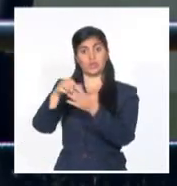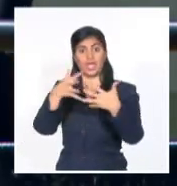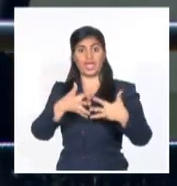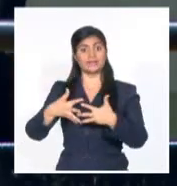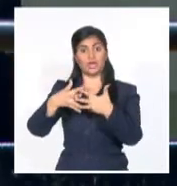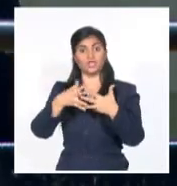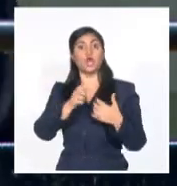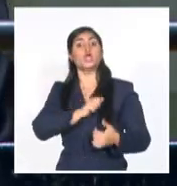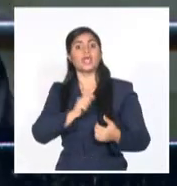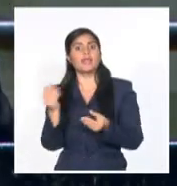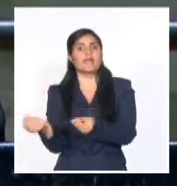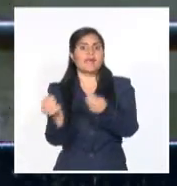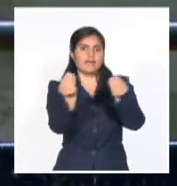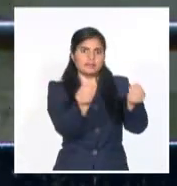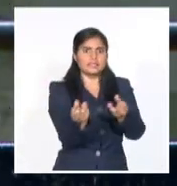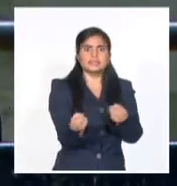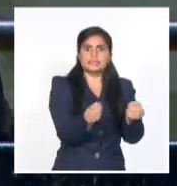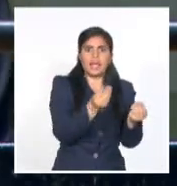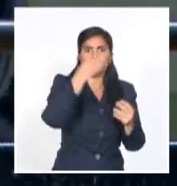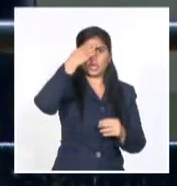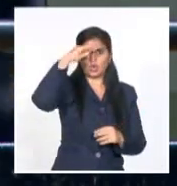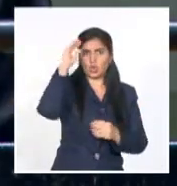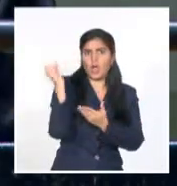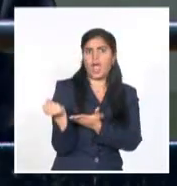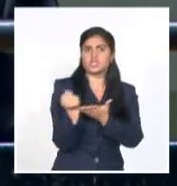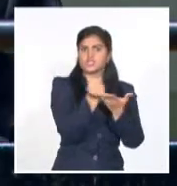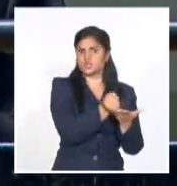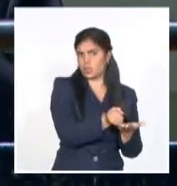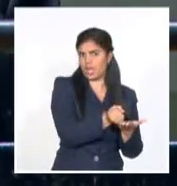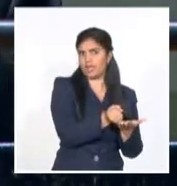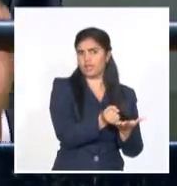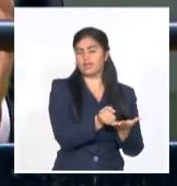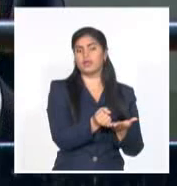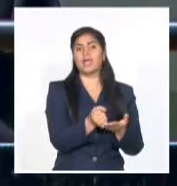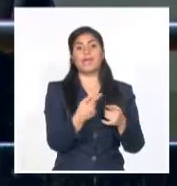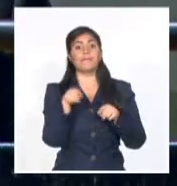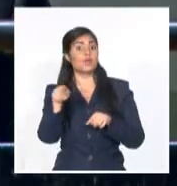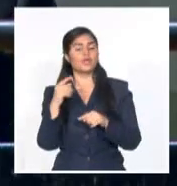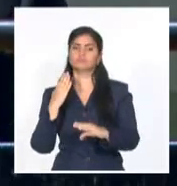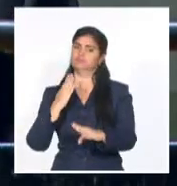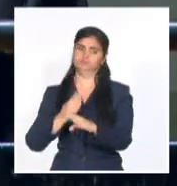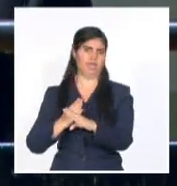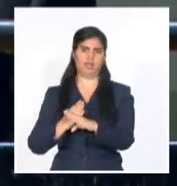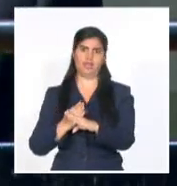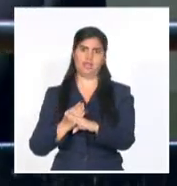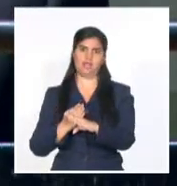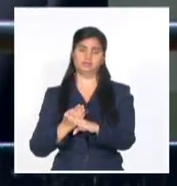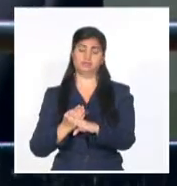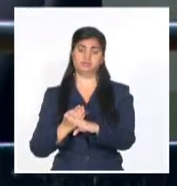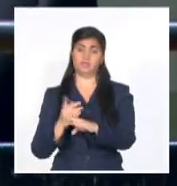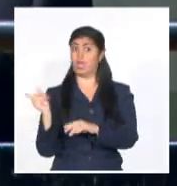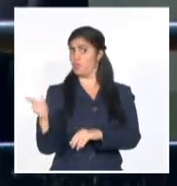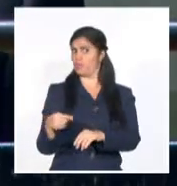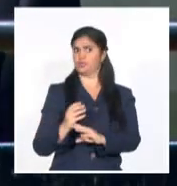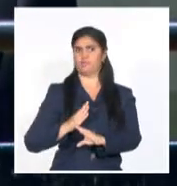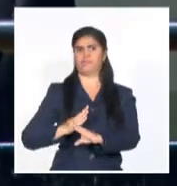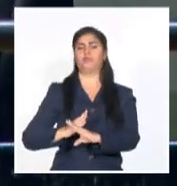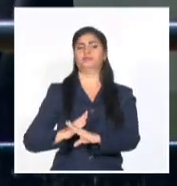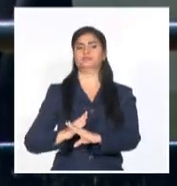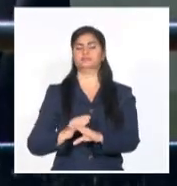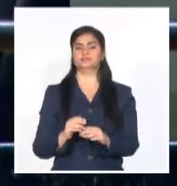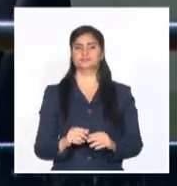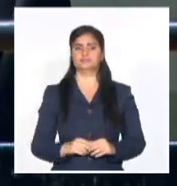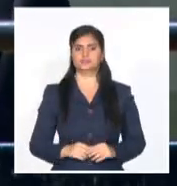suministrar oxígeno medicinal a Cuba, quedó demostrada la exigencia de una licencia